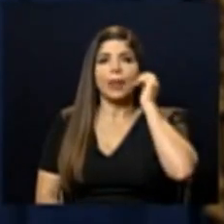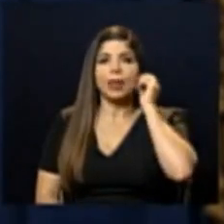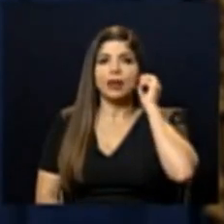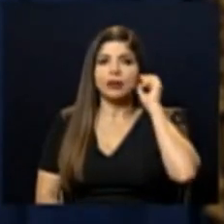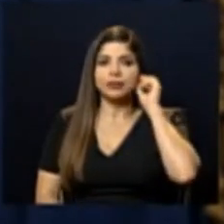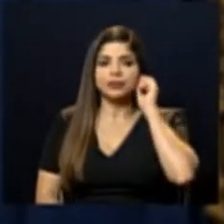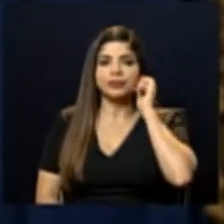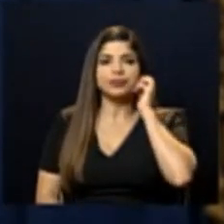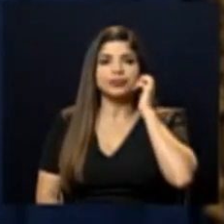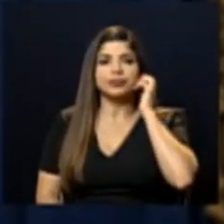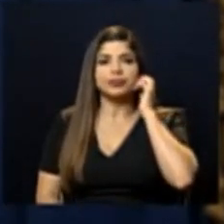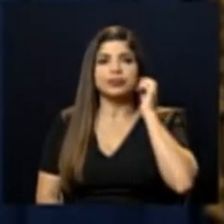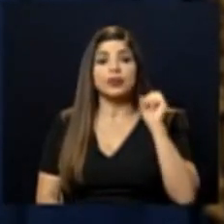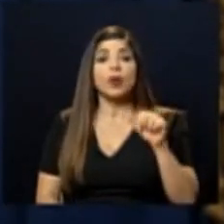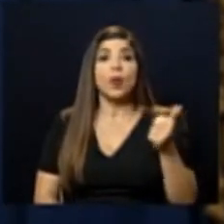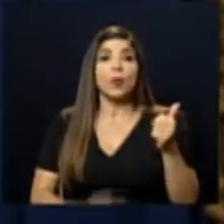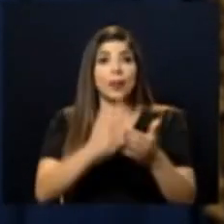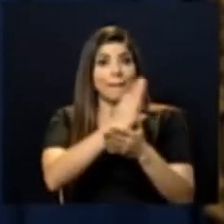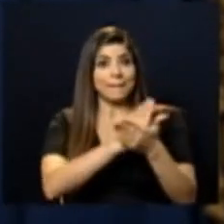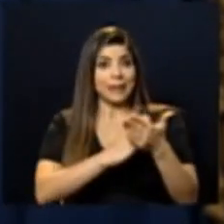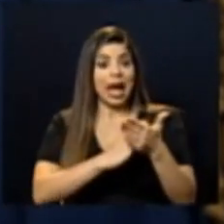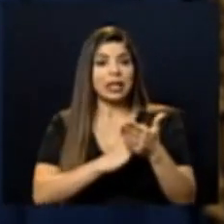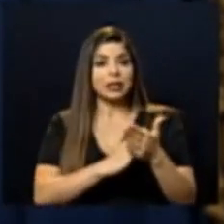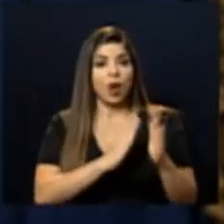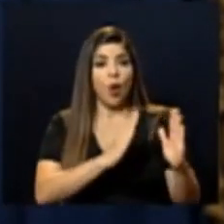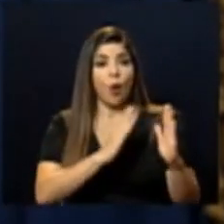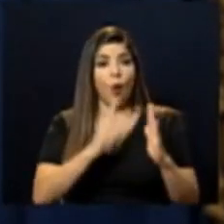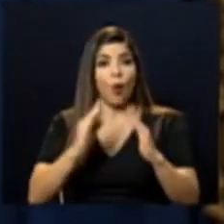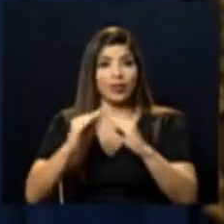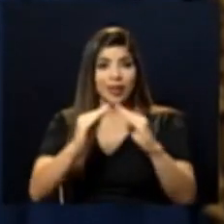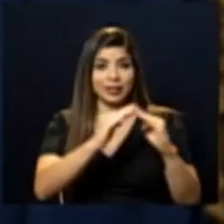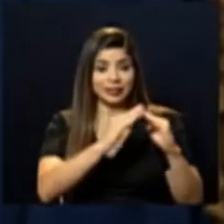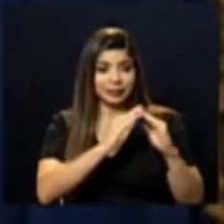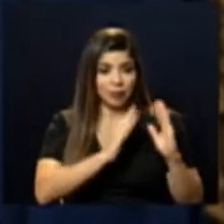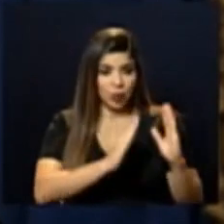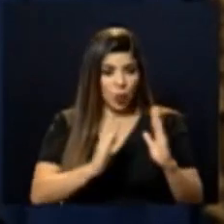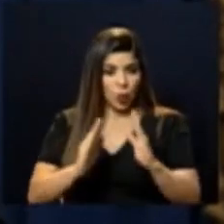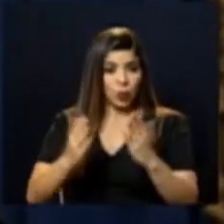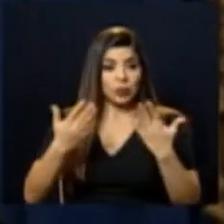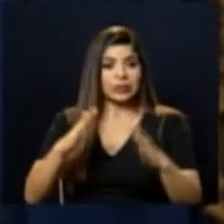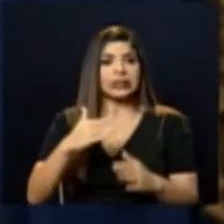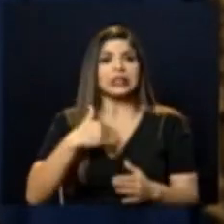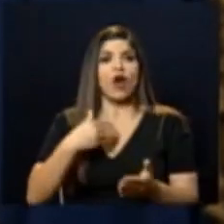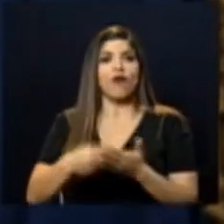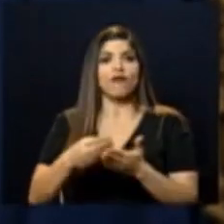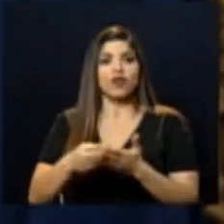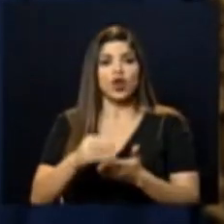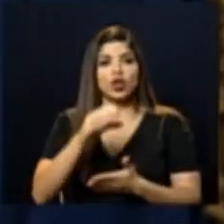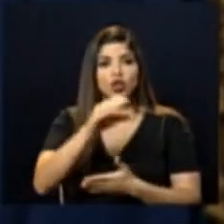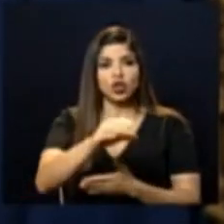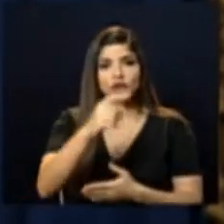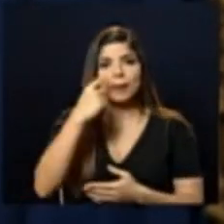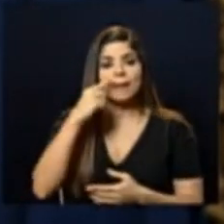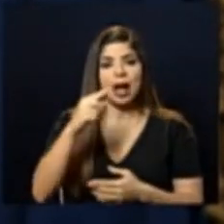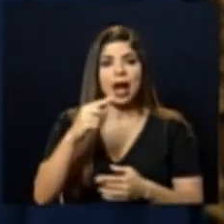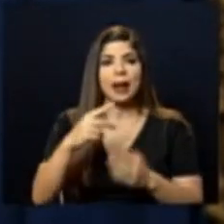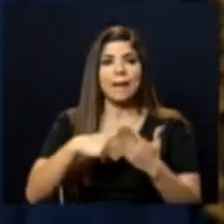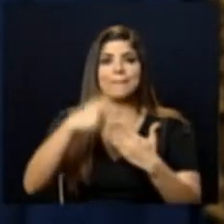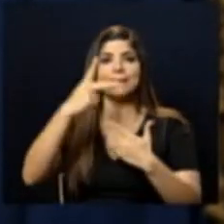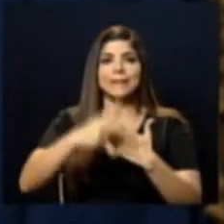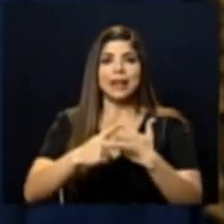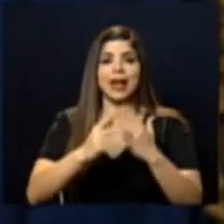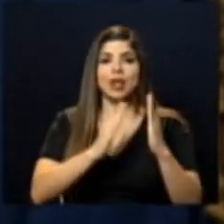Por otro lado, en cuanto al ordenamiento territorial, ya se cuenta con fondos para el financiamiento de planes